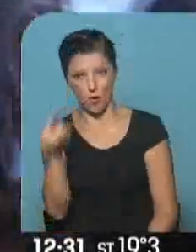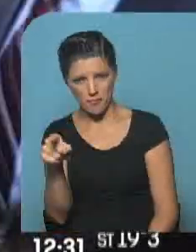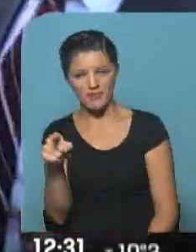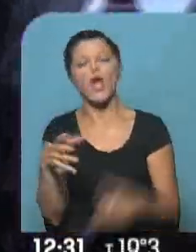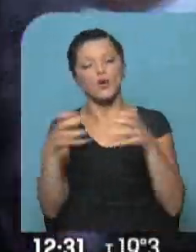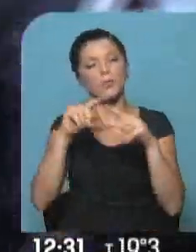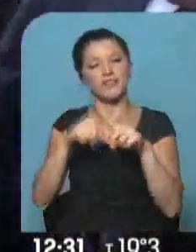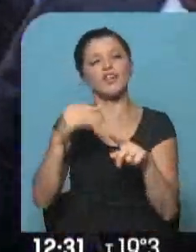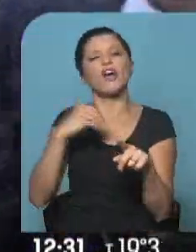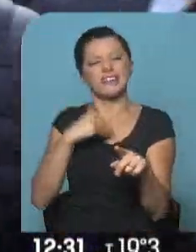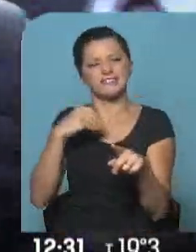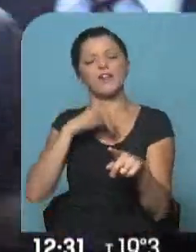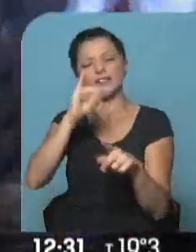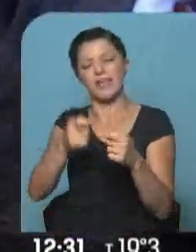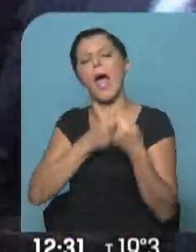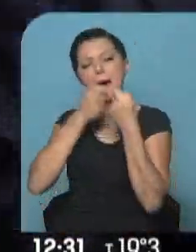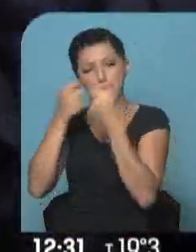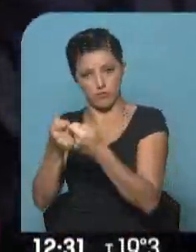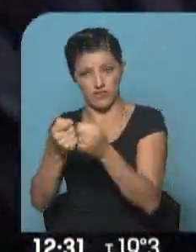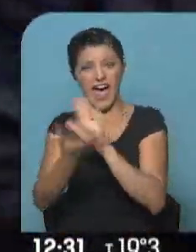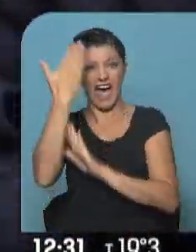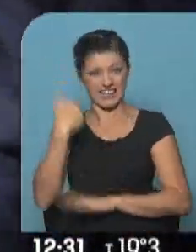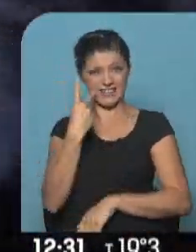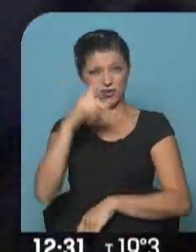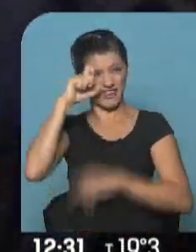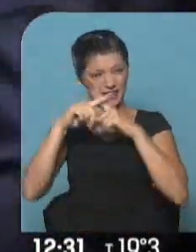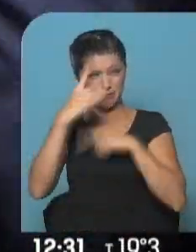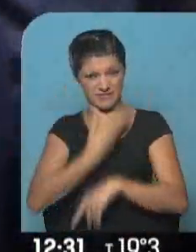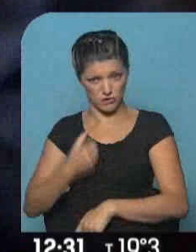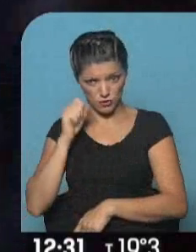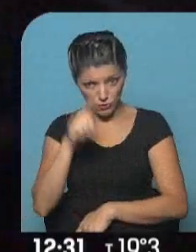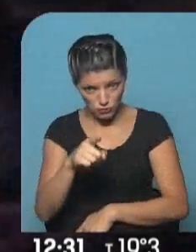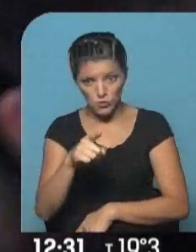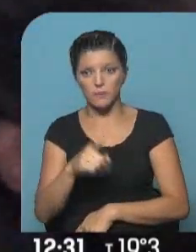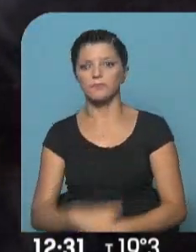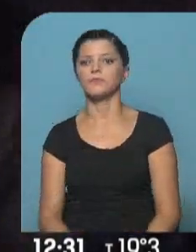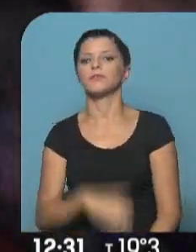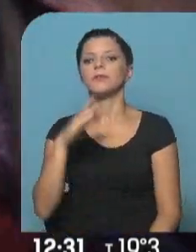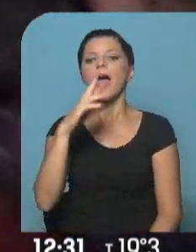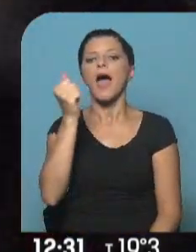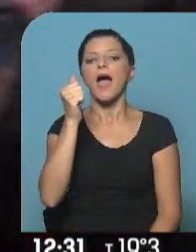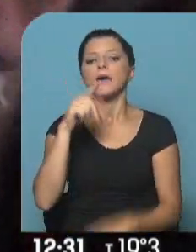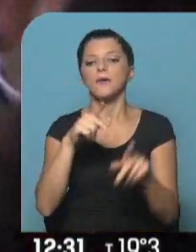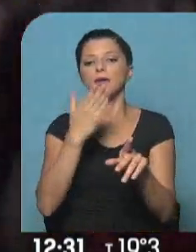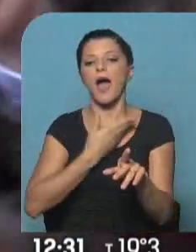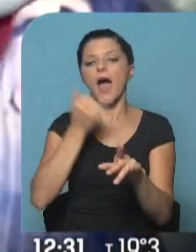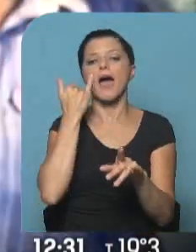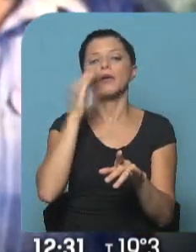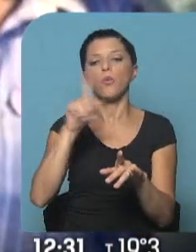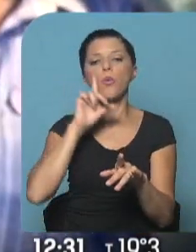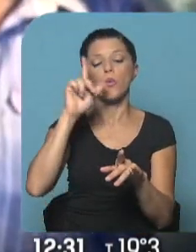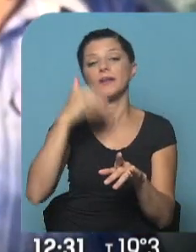una agrupación que aportó 2 presidentes de Chile, Patricio Aylwin y Eduardo Frei. Los magros resultados en la primera